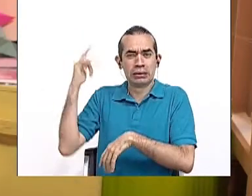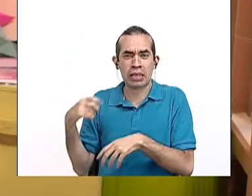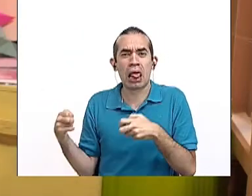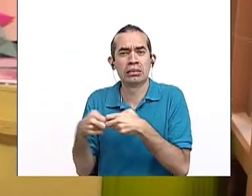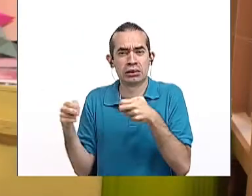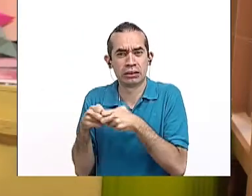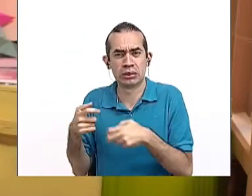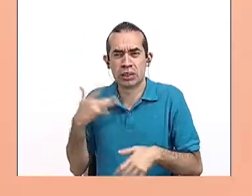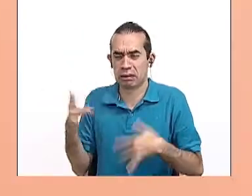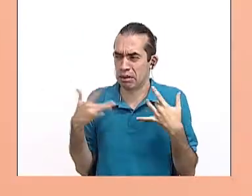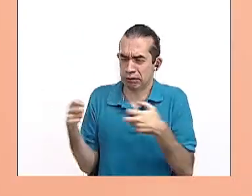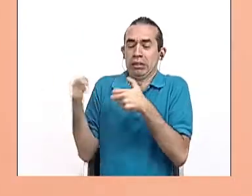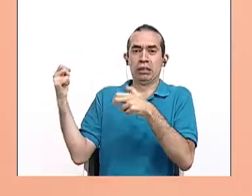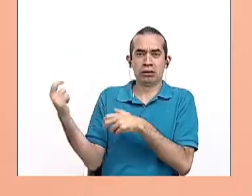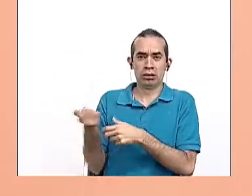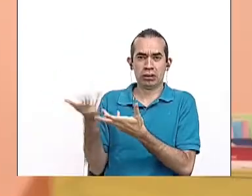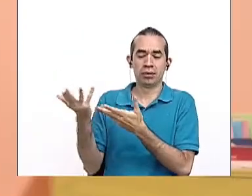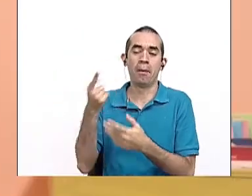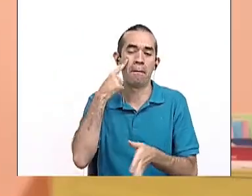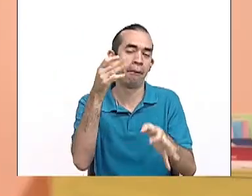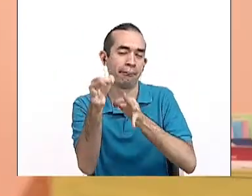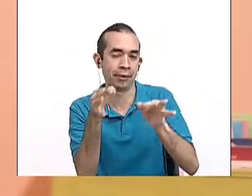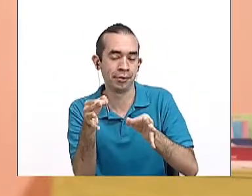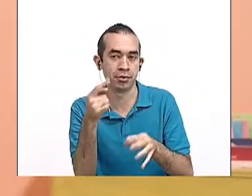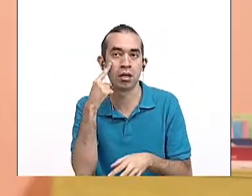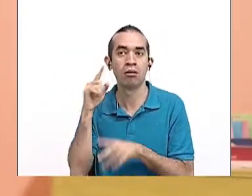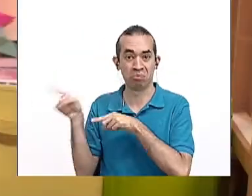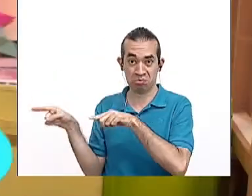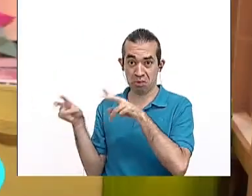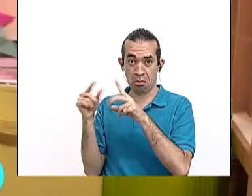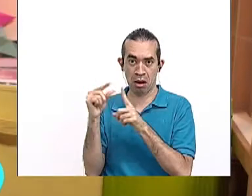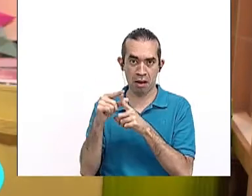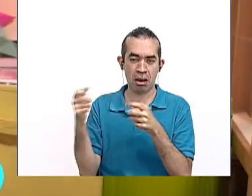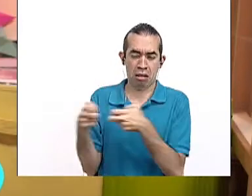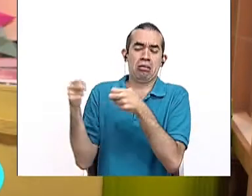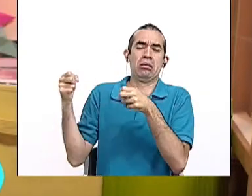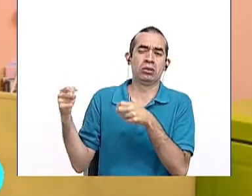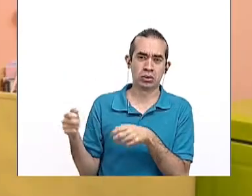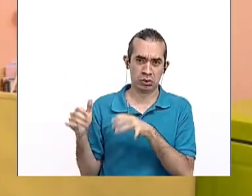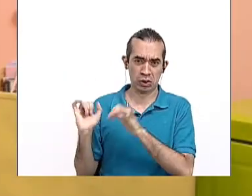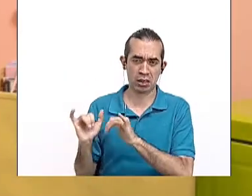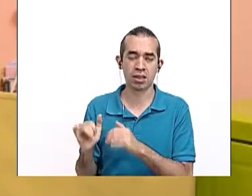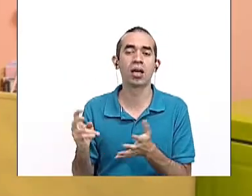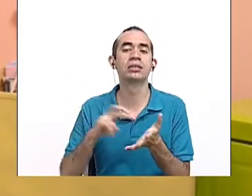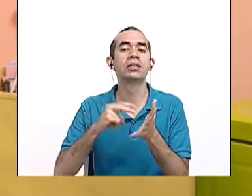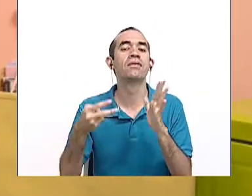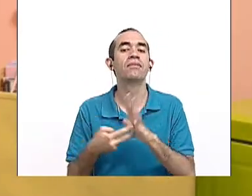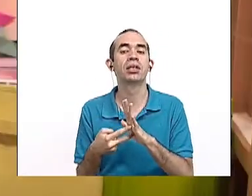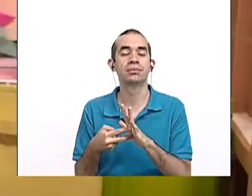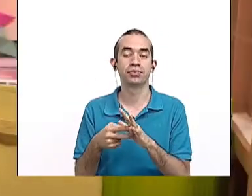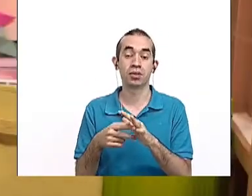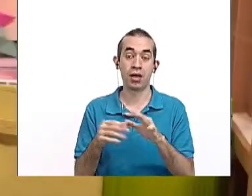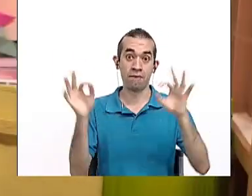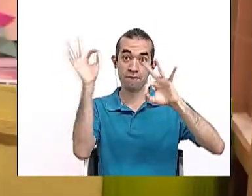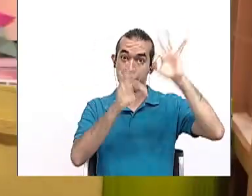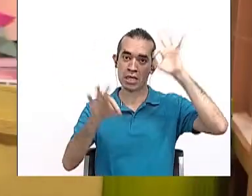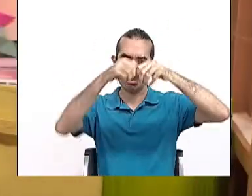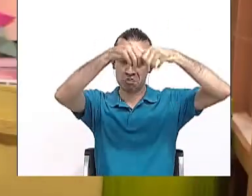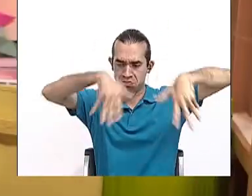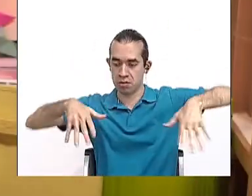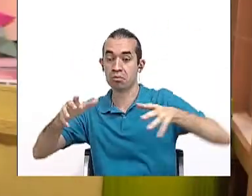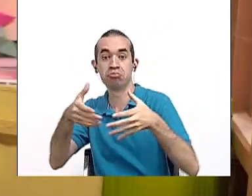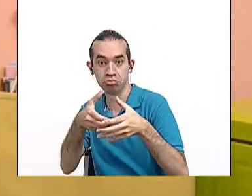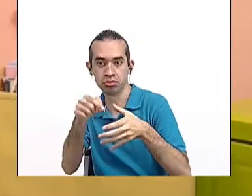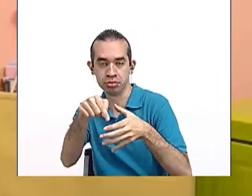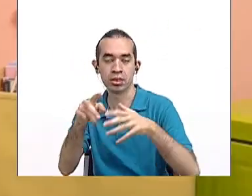la electroestática. Voy de nuevo. Electroestática. ¿Qué es la electroestática? Es un campo de la física que se centra en